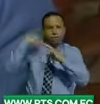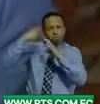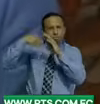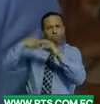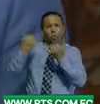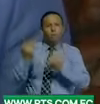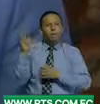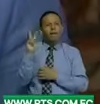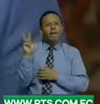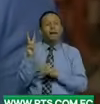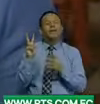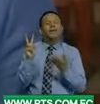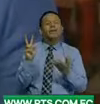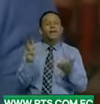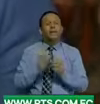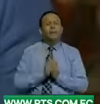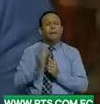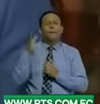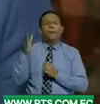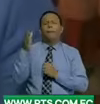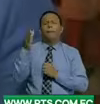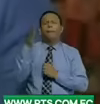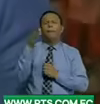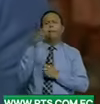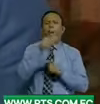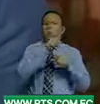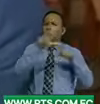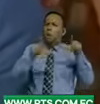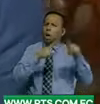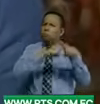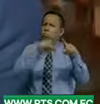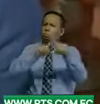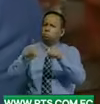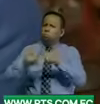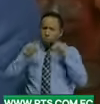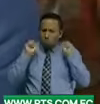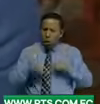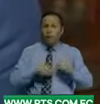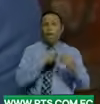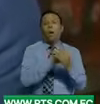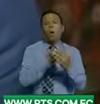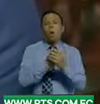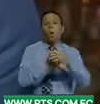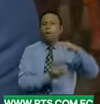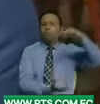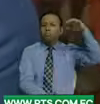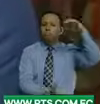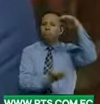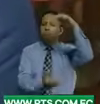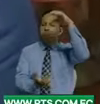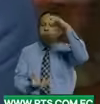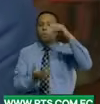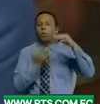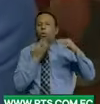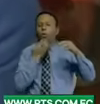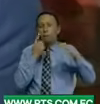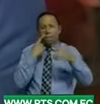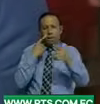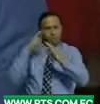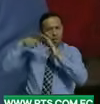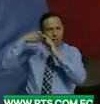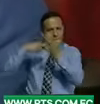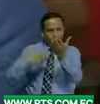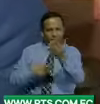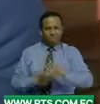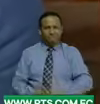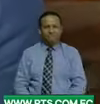viernes, recorriendo y también conociendo otros sitios donde pueden adquirir y comprar los monigotes. Veamos el siguiente